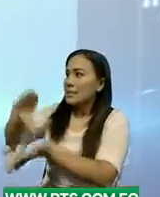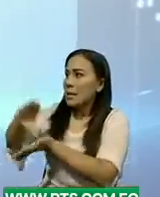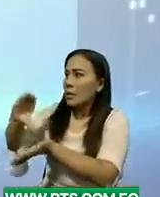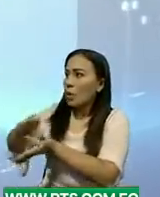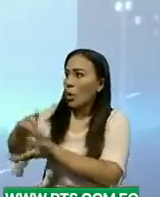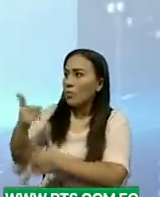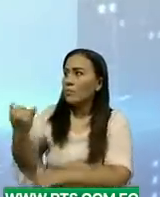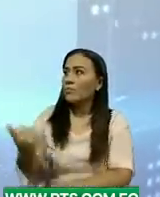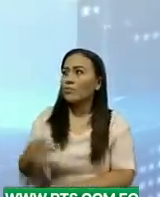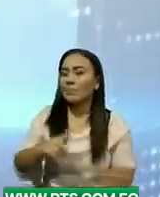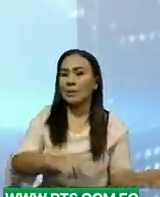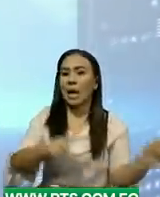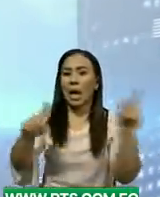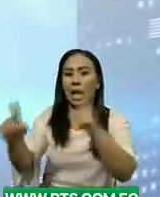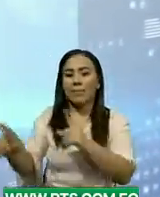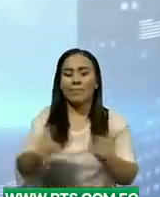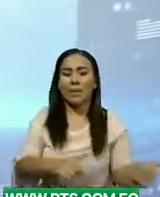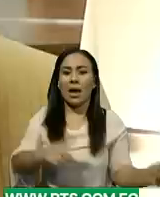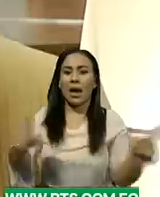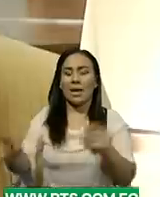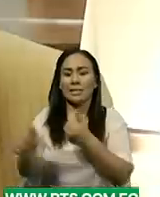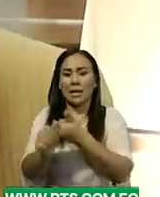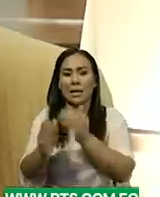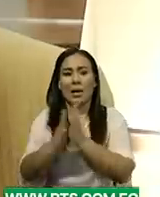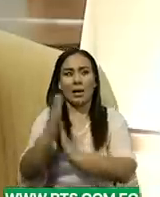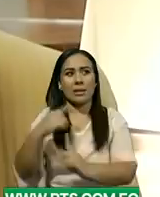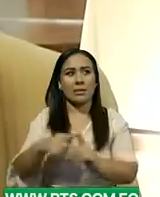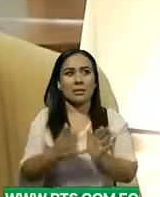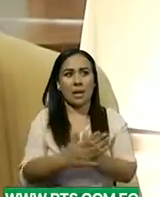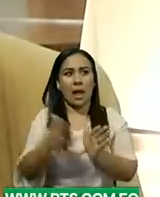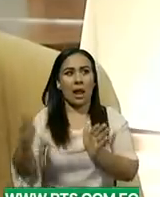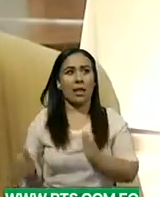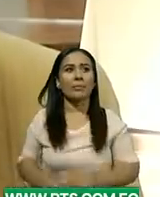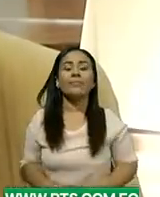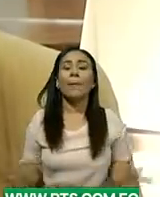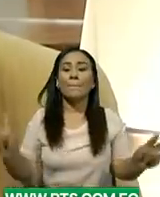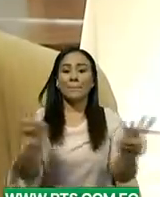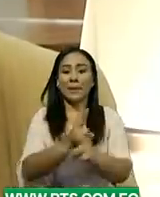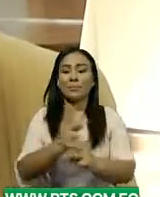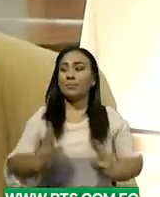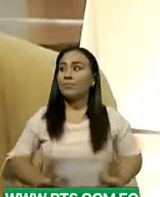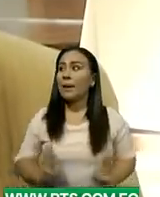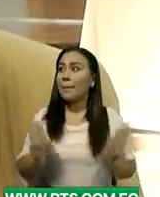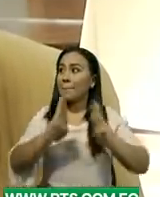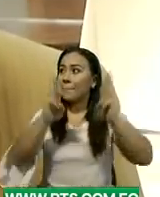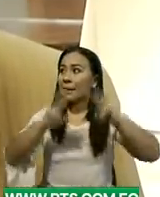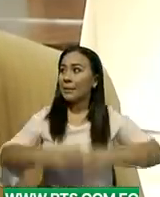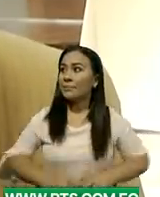se trasladen las juntas a una iglesia contigua. Tenemos el riesgo también en Milagro, el cual